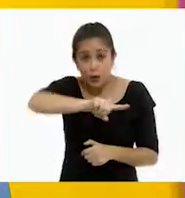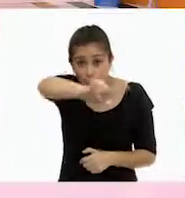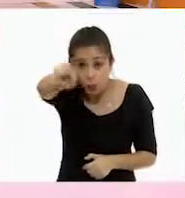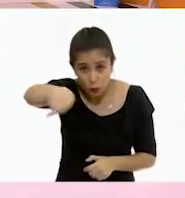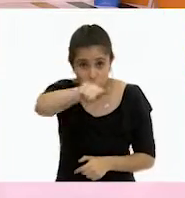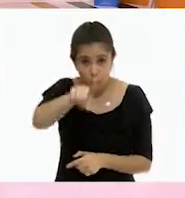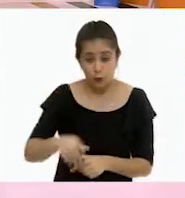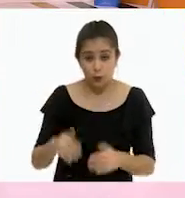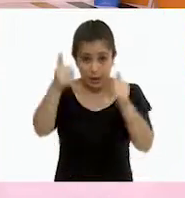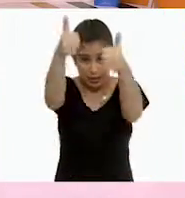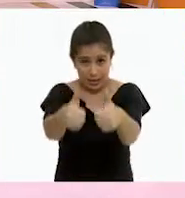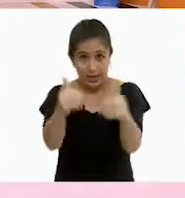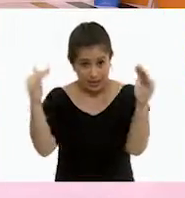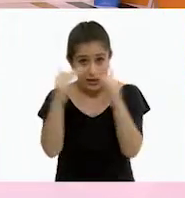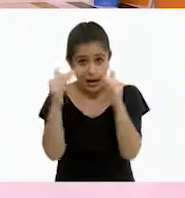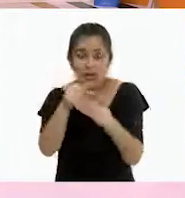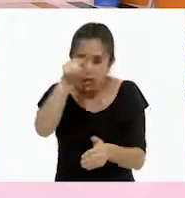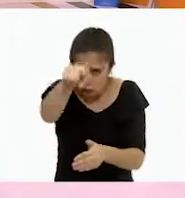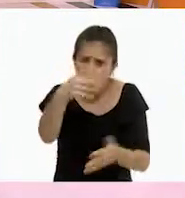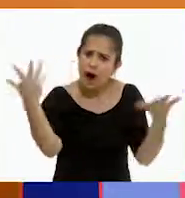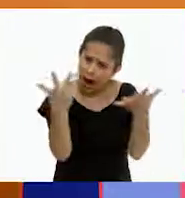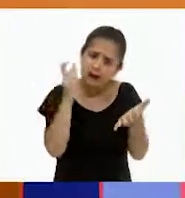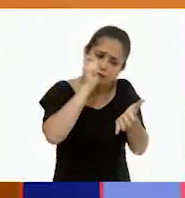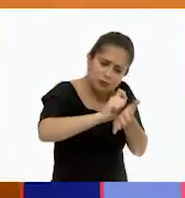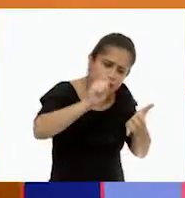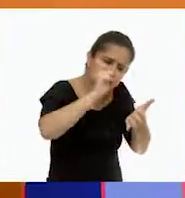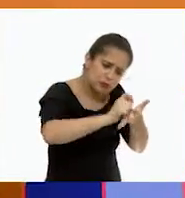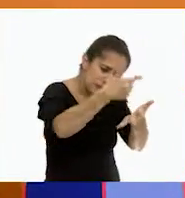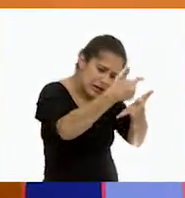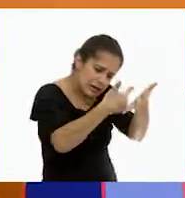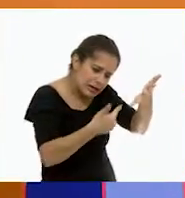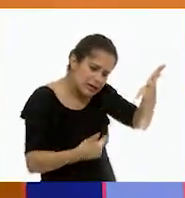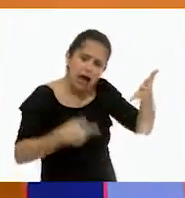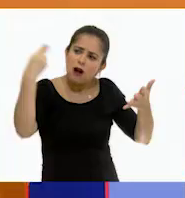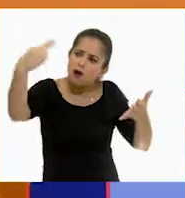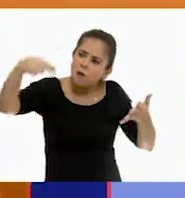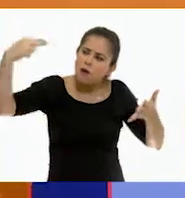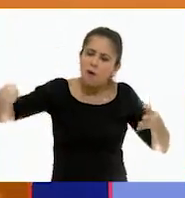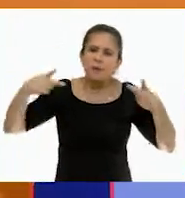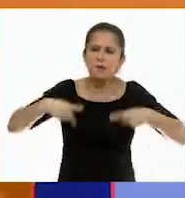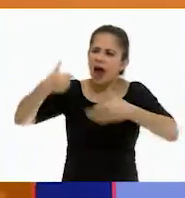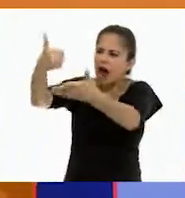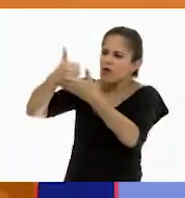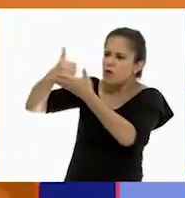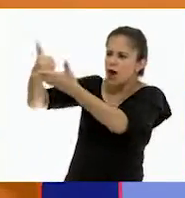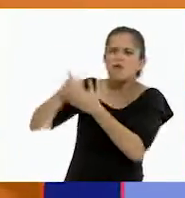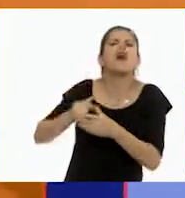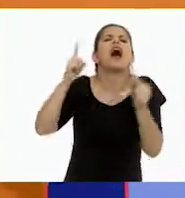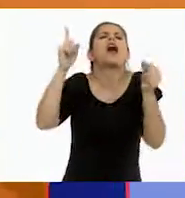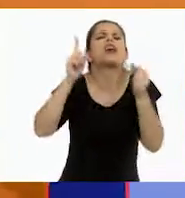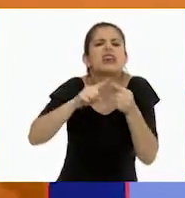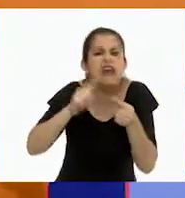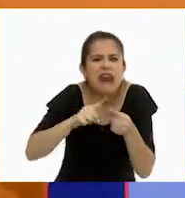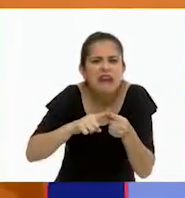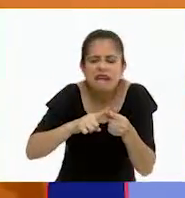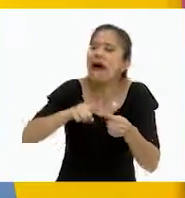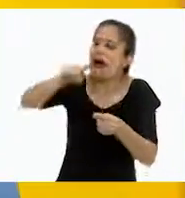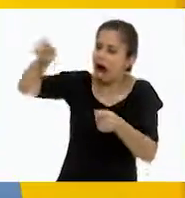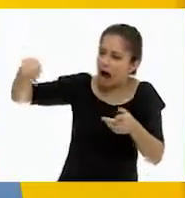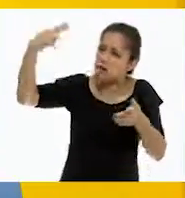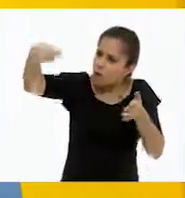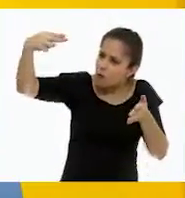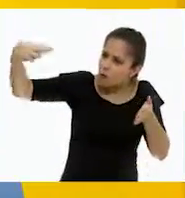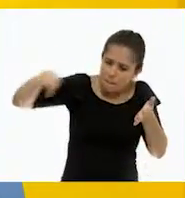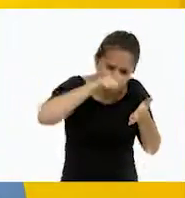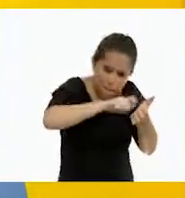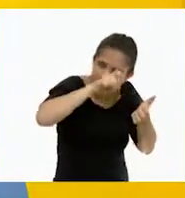en casa hagan su lista particular. Cada quien hace su lista, pone las personas, que